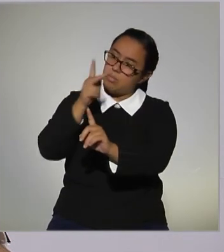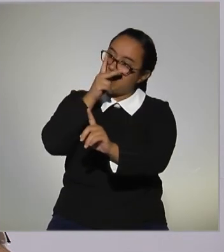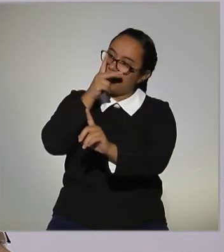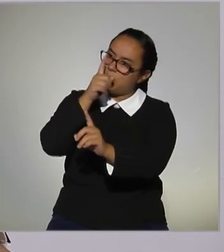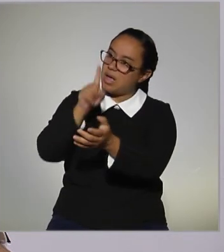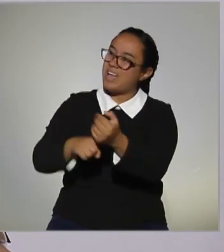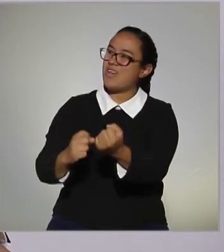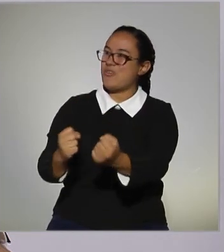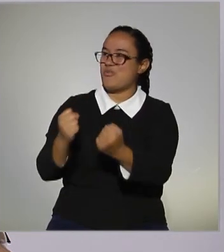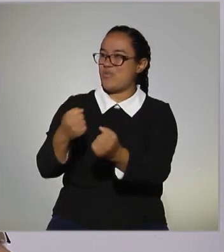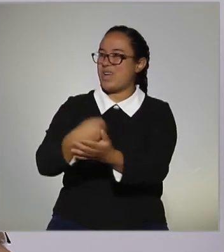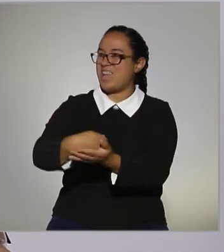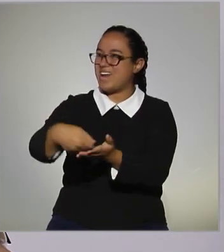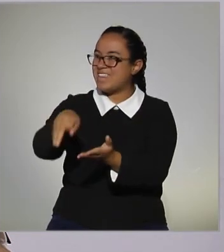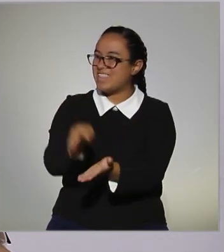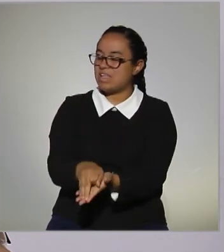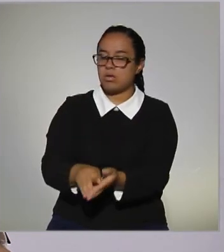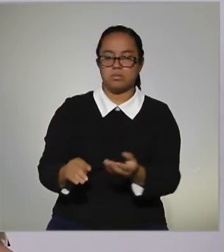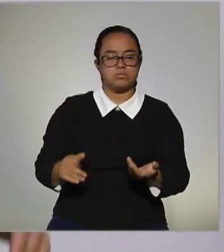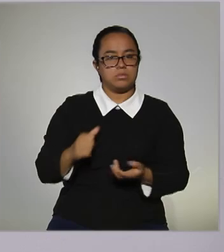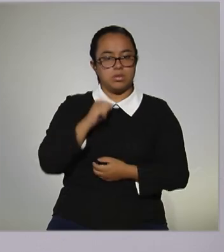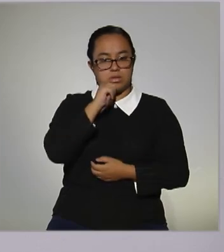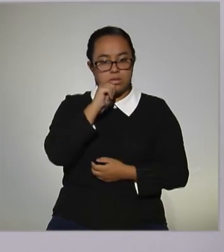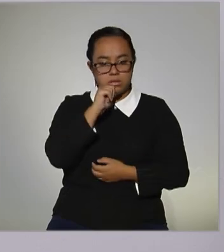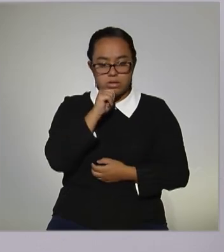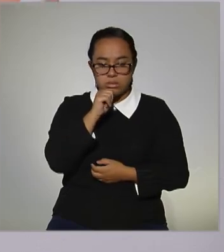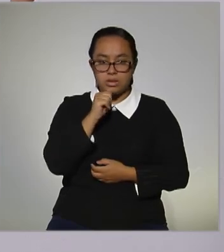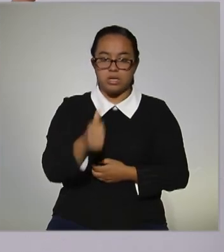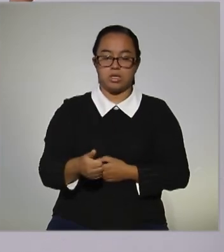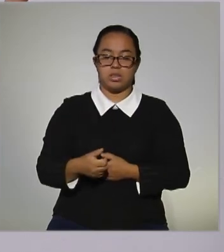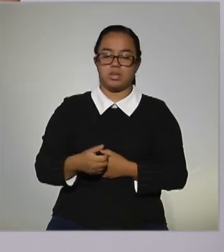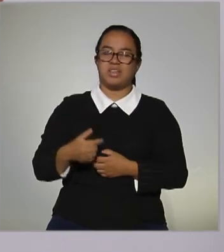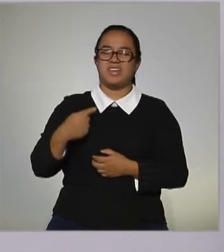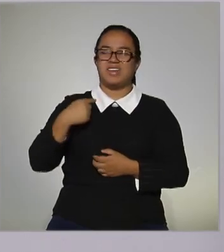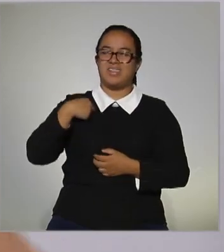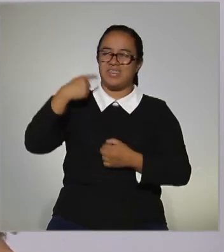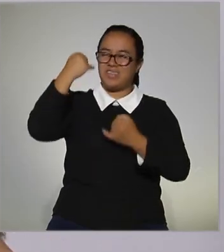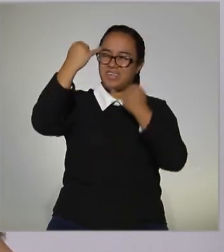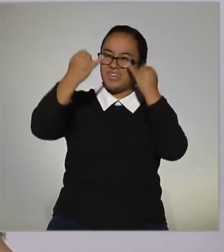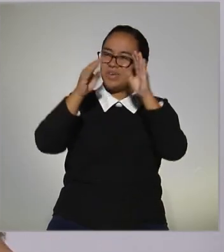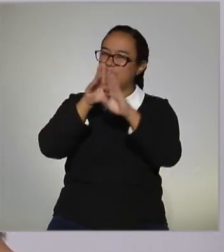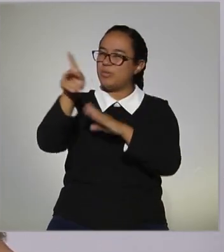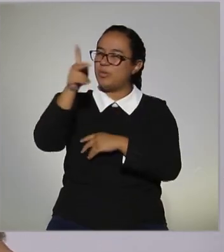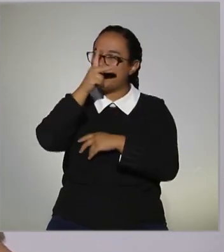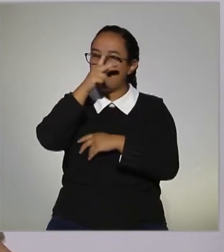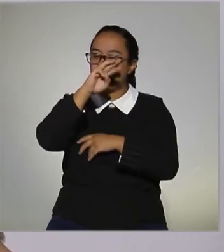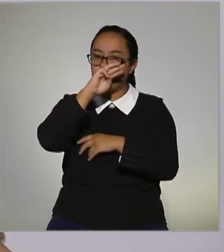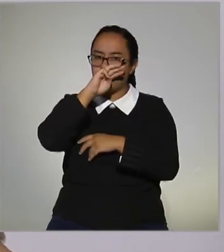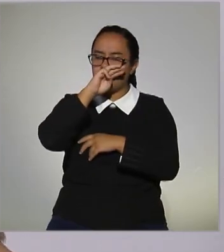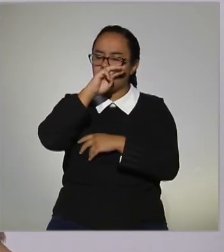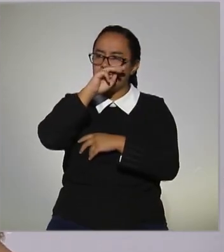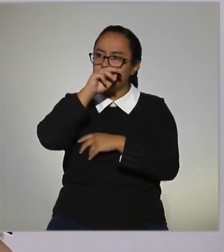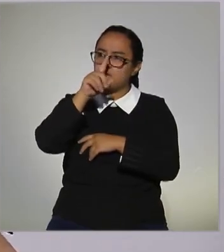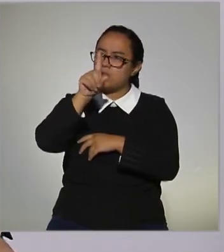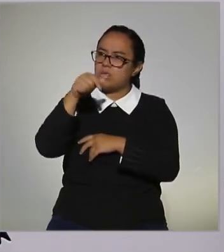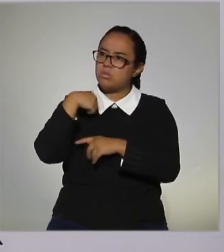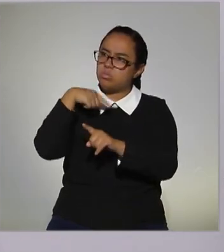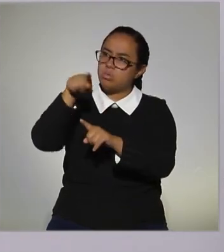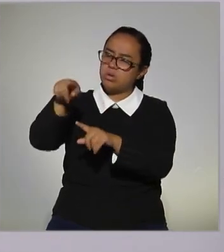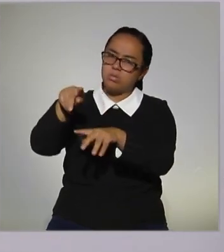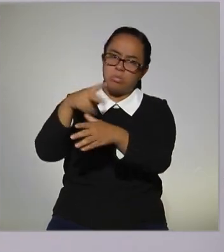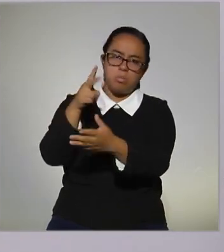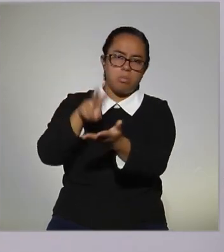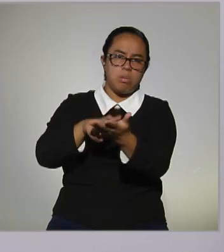superhéroe, que es doloroso ver que así como hay idealización de las figuras, también hay devaluación, y sobre